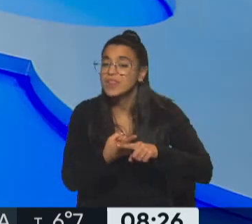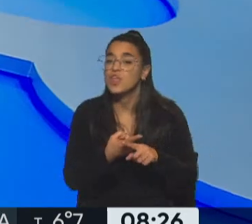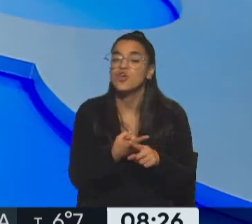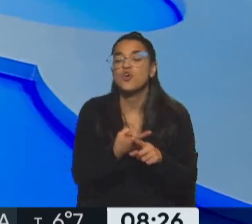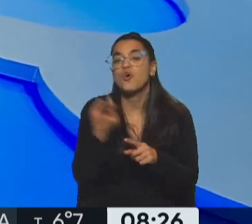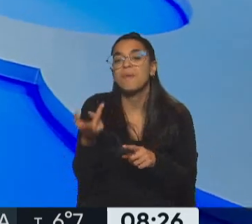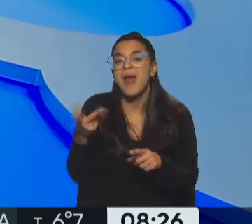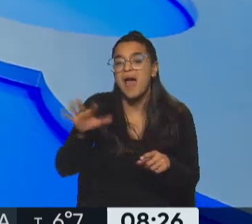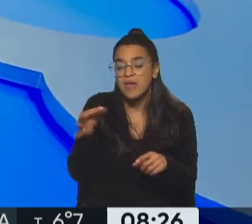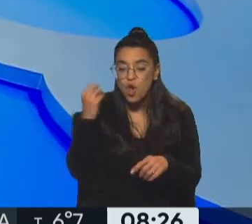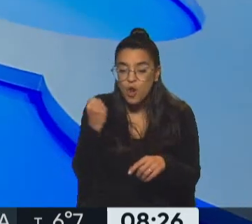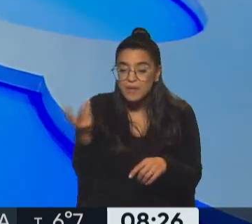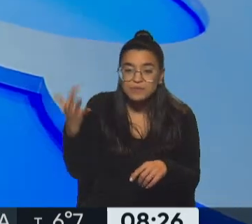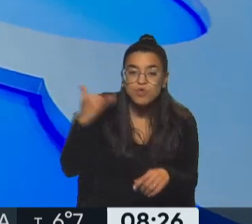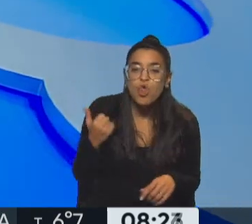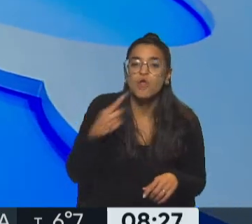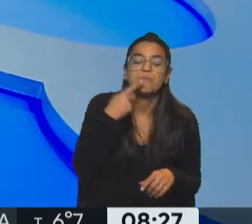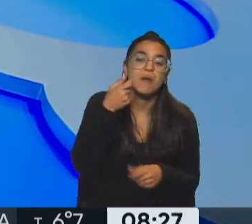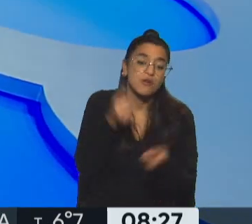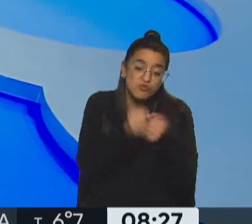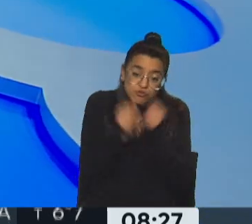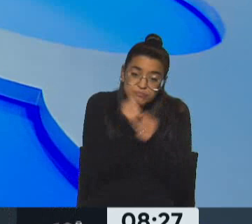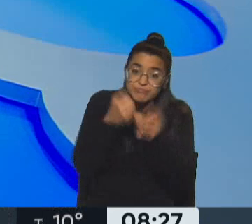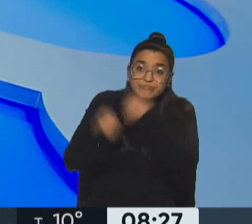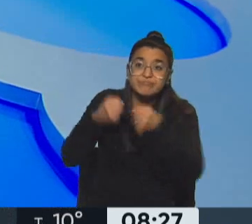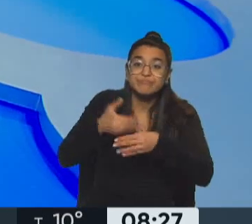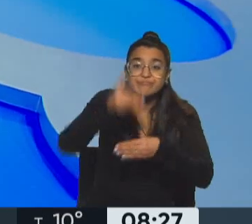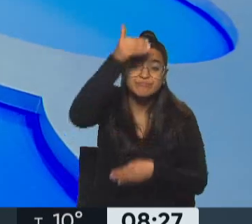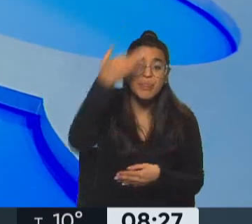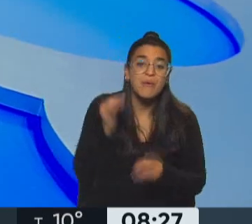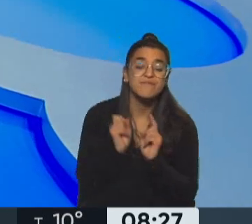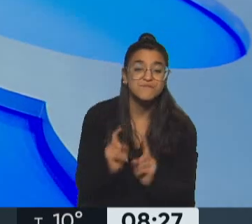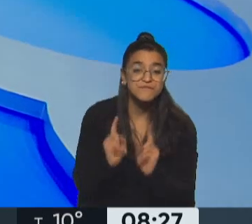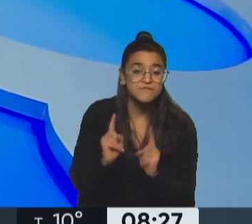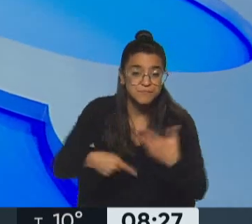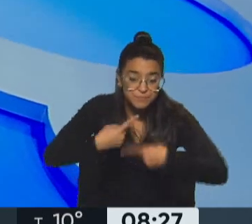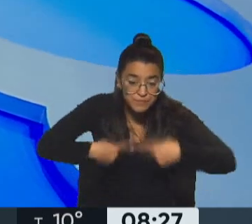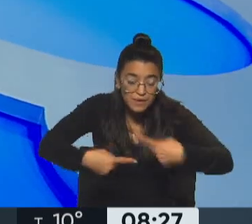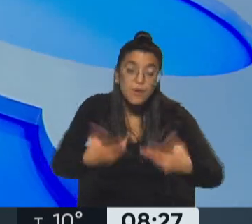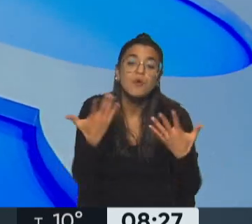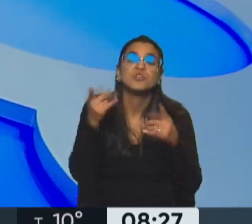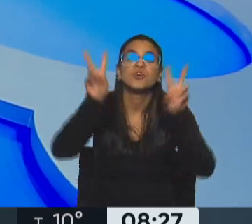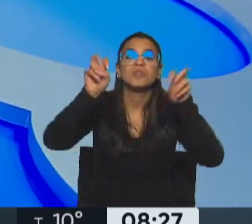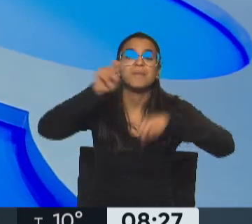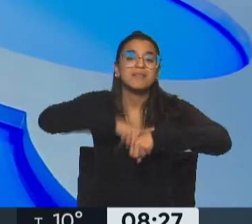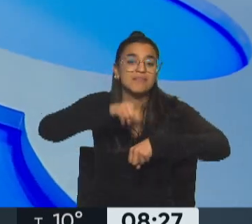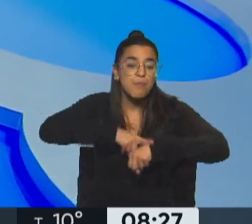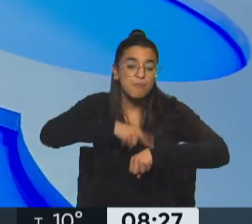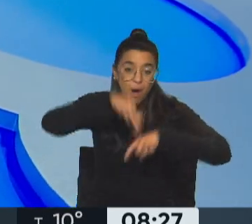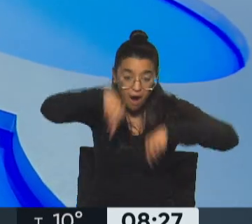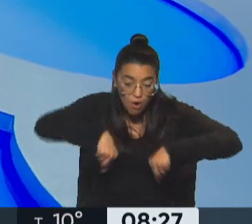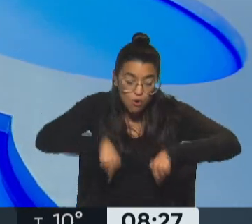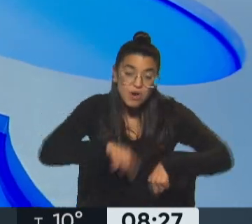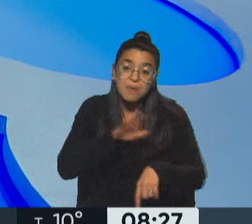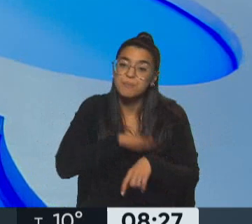días. Saber que ese comerciante tiene que levantar las persianas, tiene que mantenerse, tiene que sobrevivir a estas circunstancias. Por eso hablamos del tema del tiempo. El tiempo en este